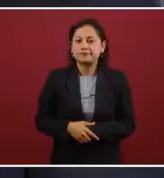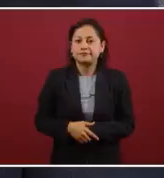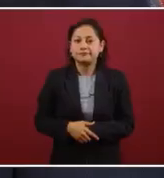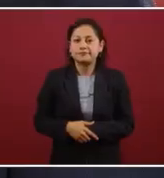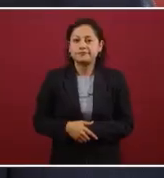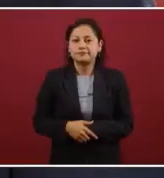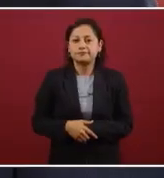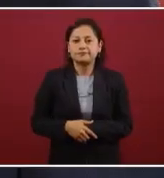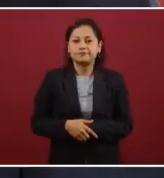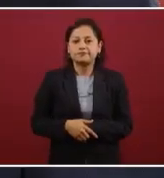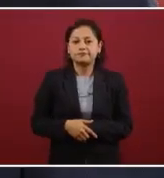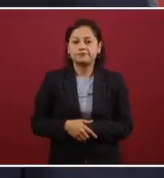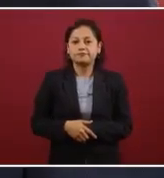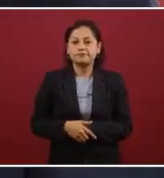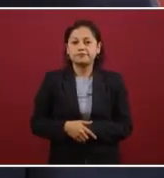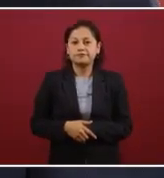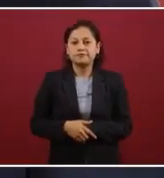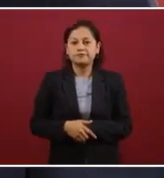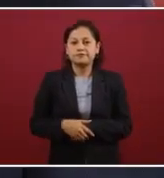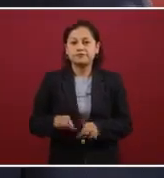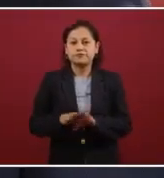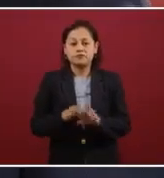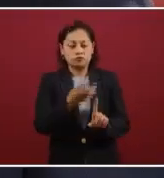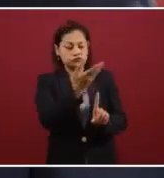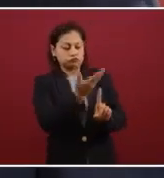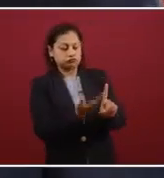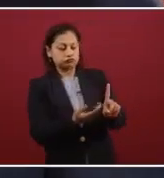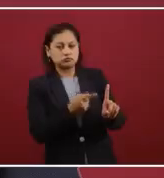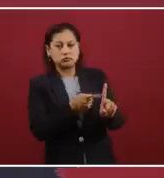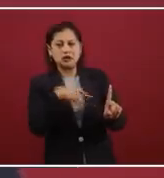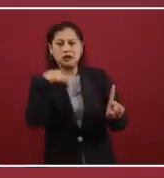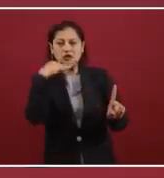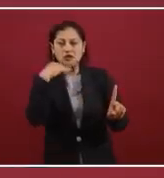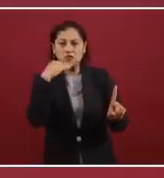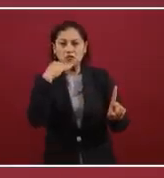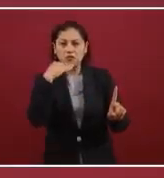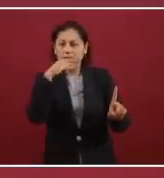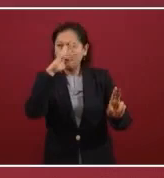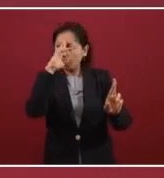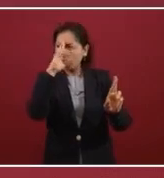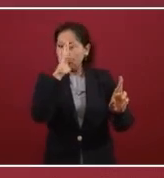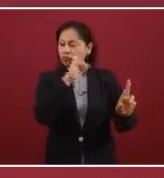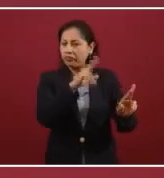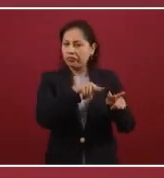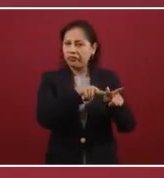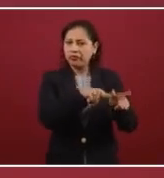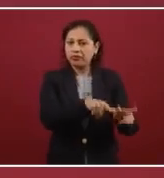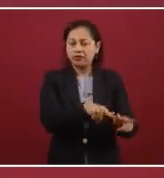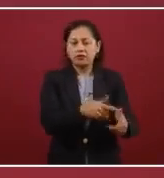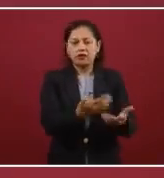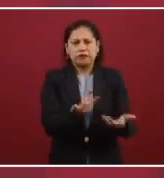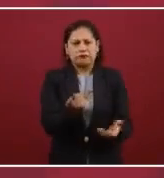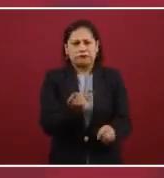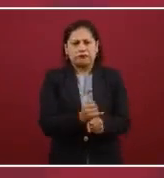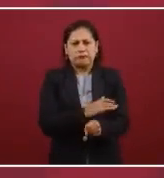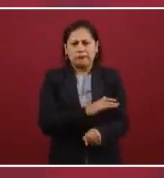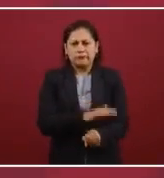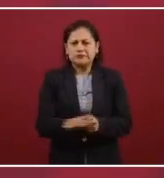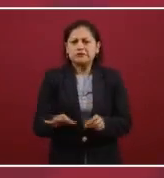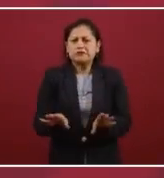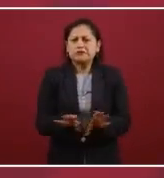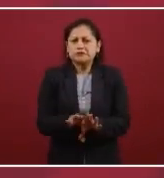No perdían ni siquiera su respetabilidad. Además, llegó al extremo de que no se sentían